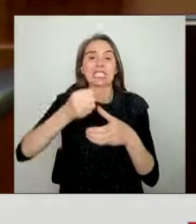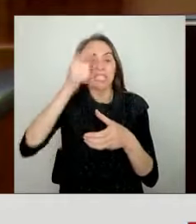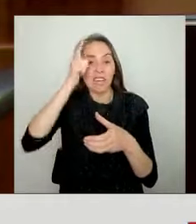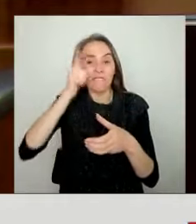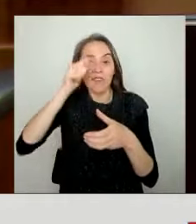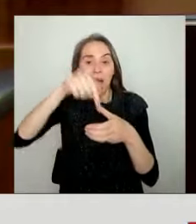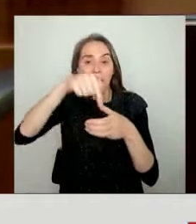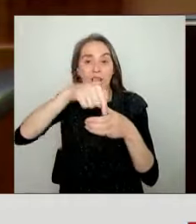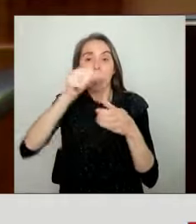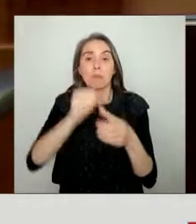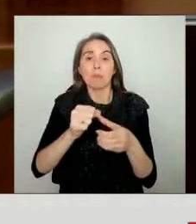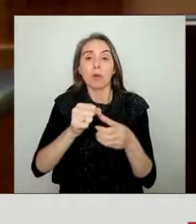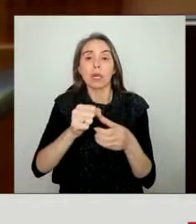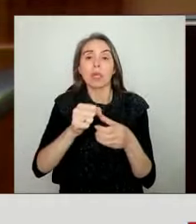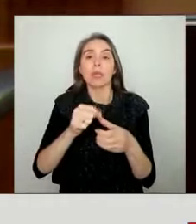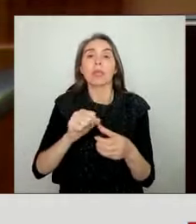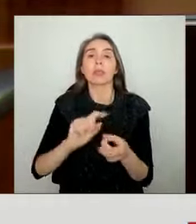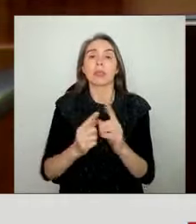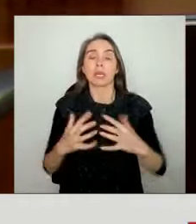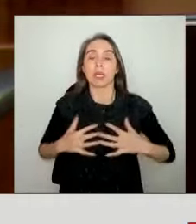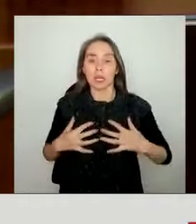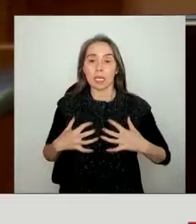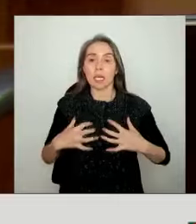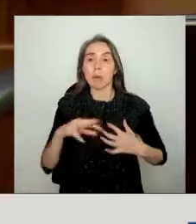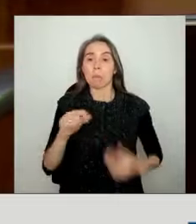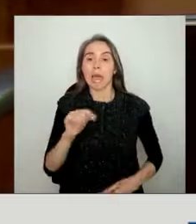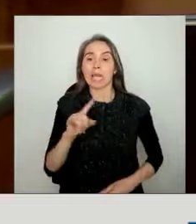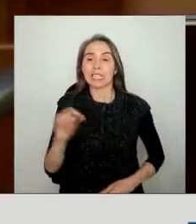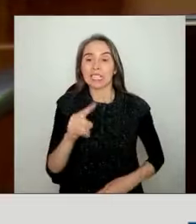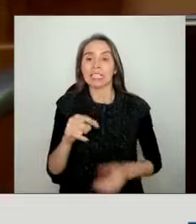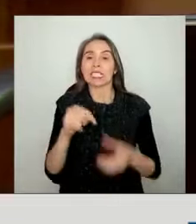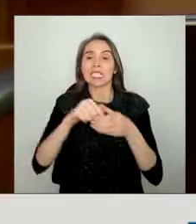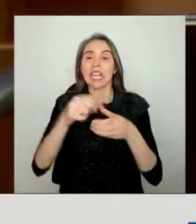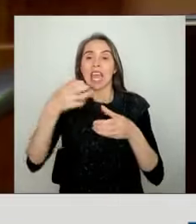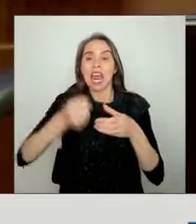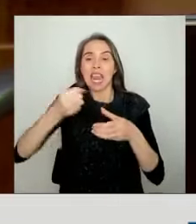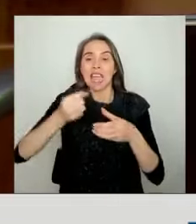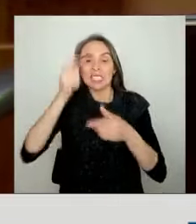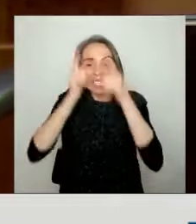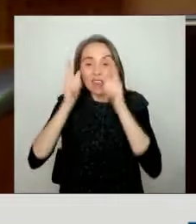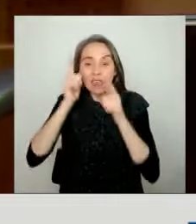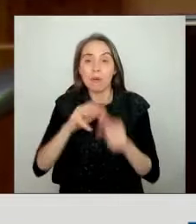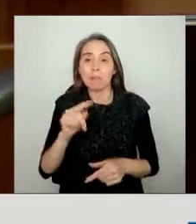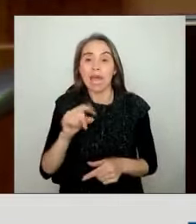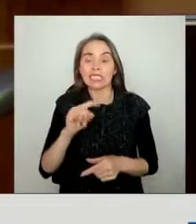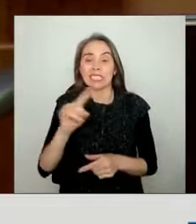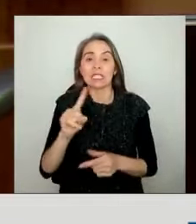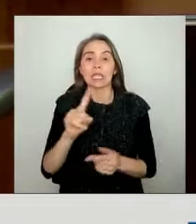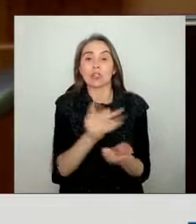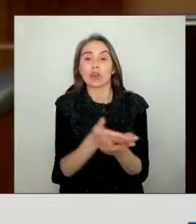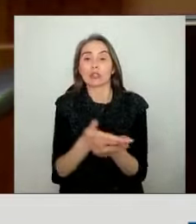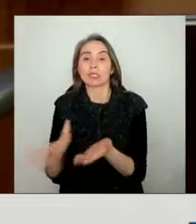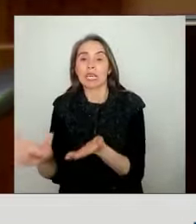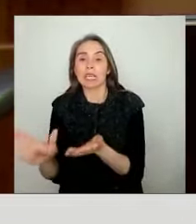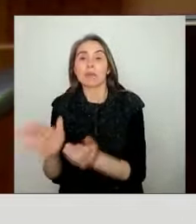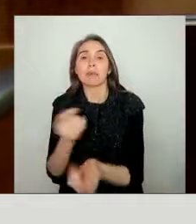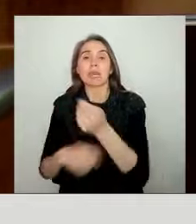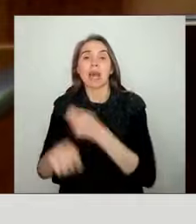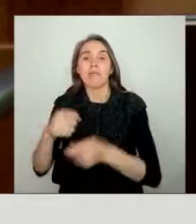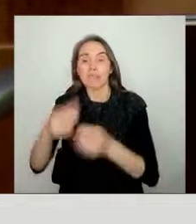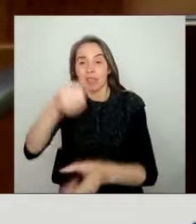contener mastitis porque la leche de vaca con mastitis no se elimina de la producción y la venta se ha dicho